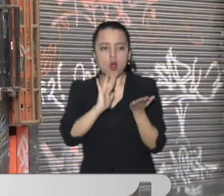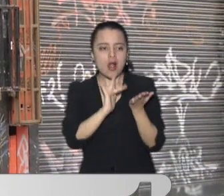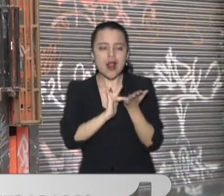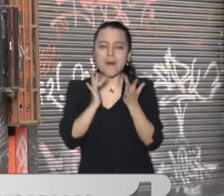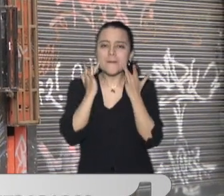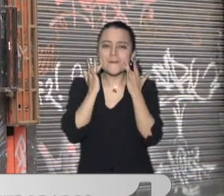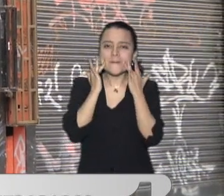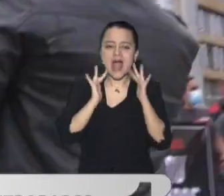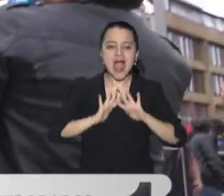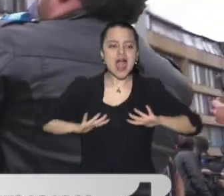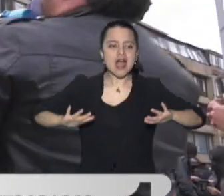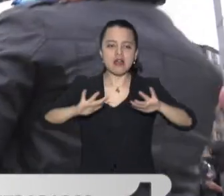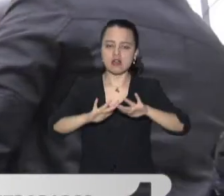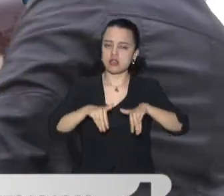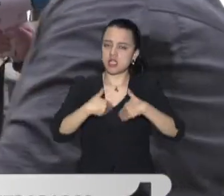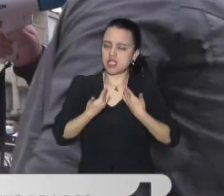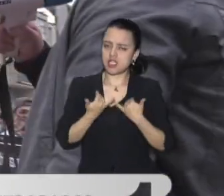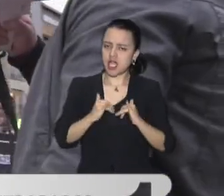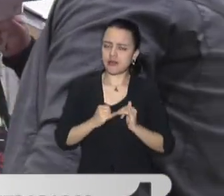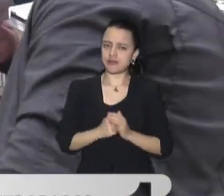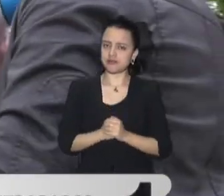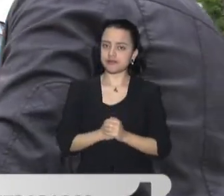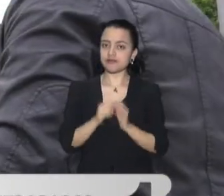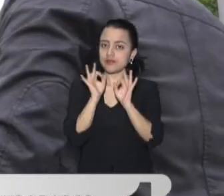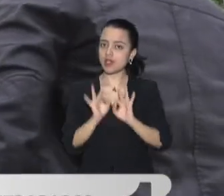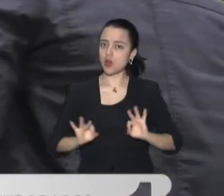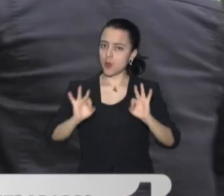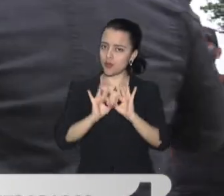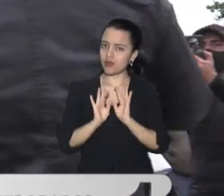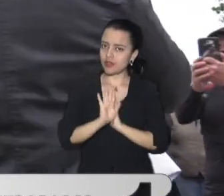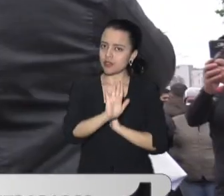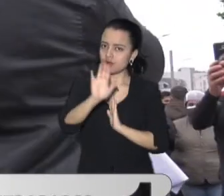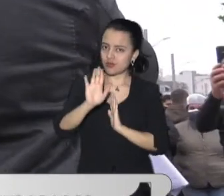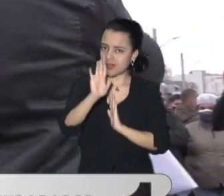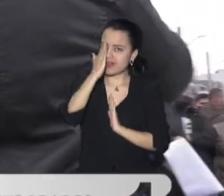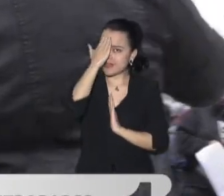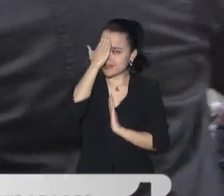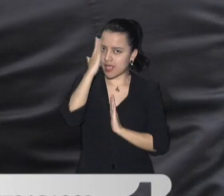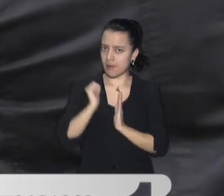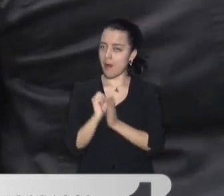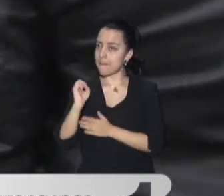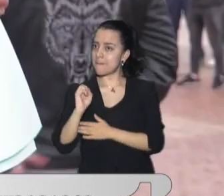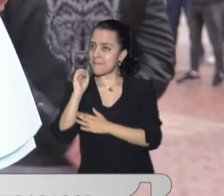generaron. Importante que también la parte de bancos